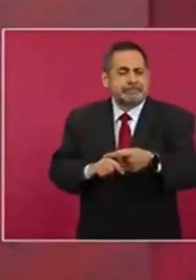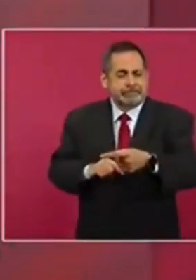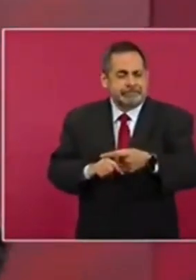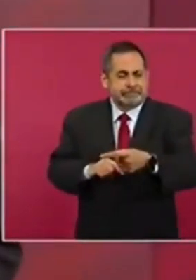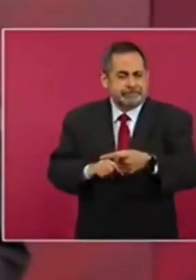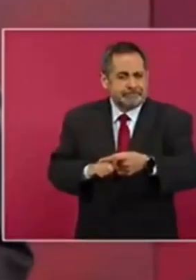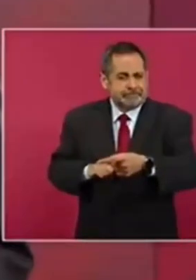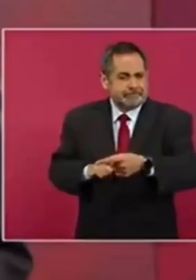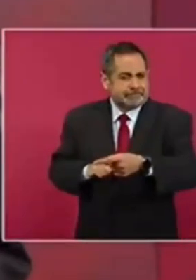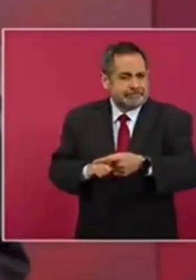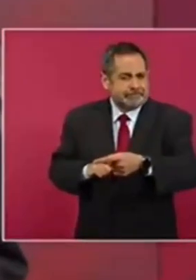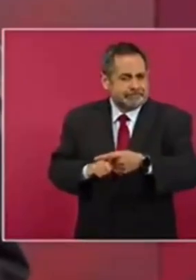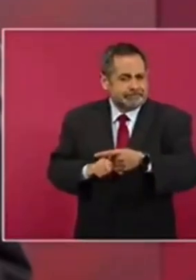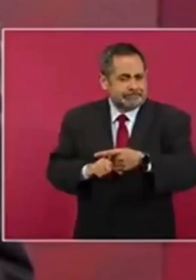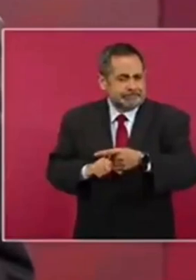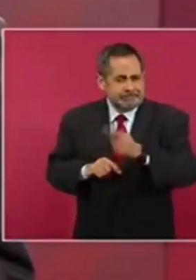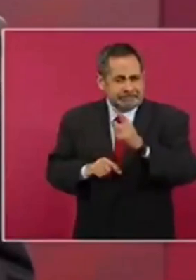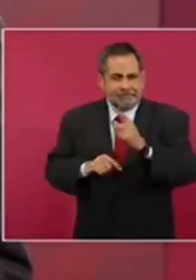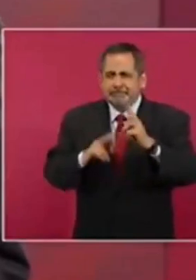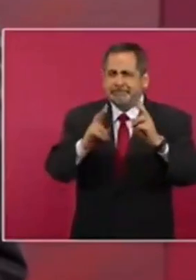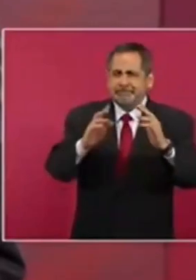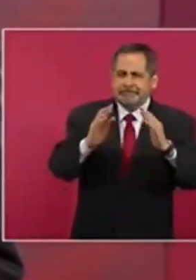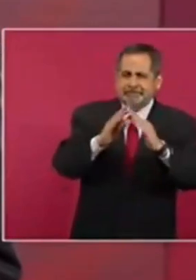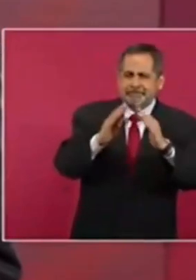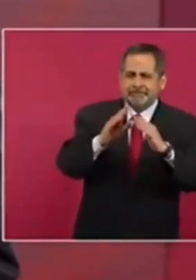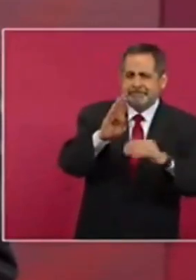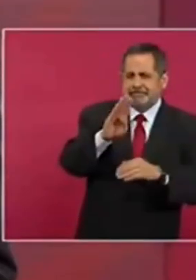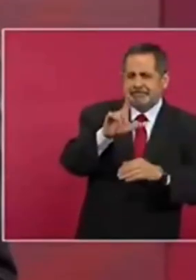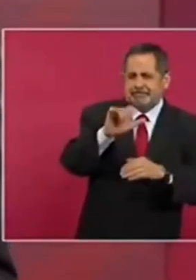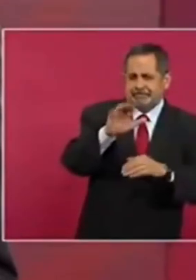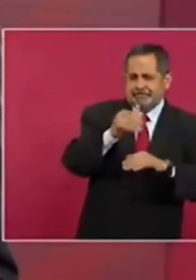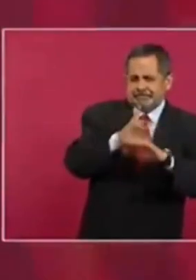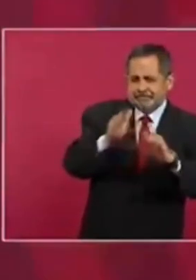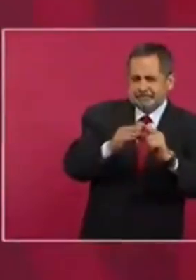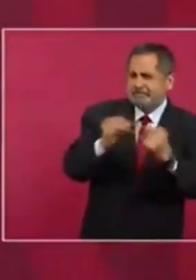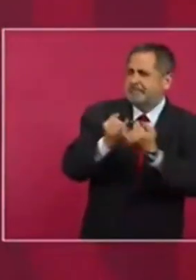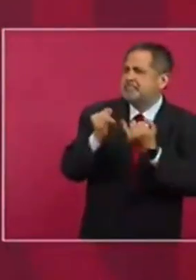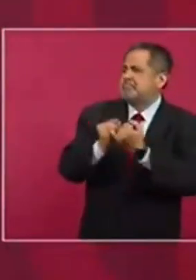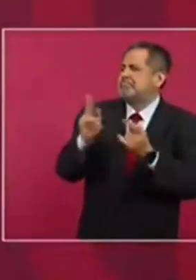que fueron incluidos en el informe de la cuenta pública de 2020